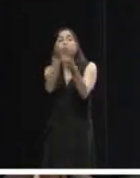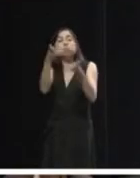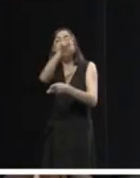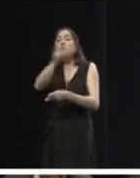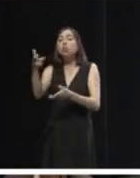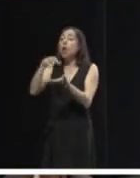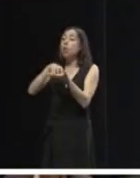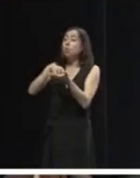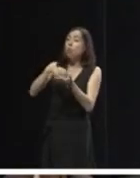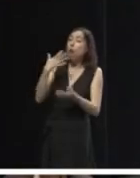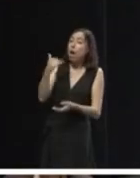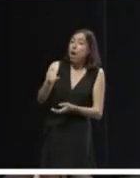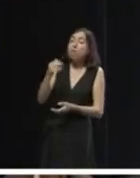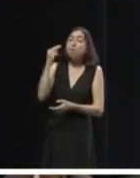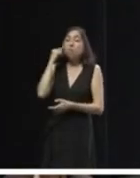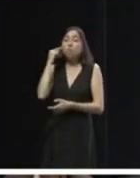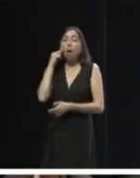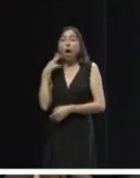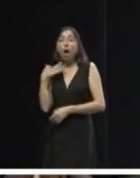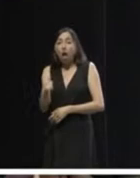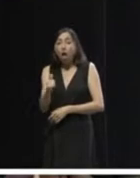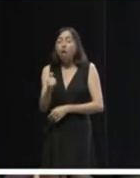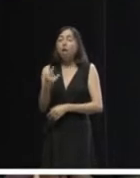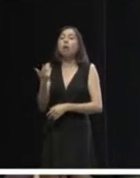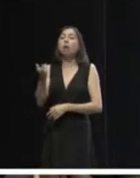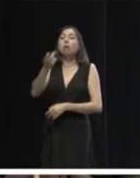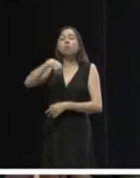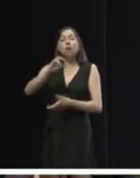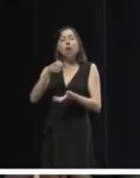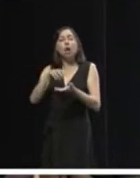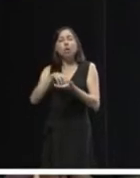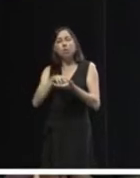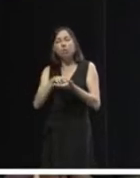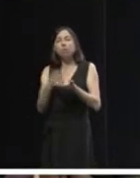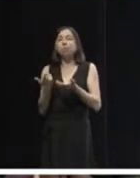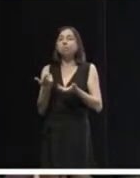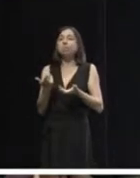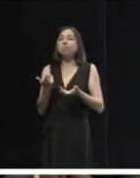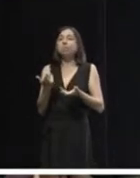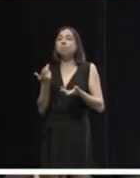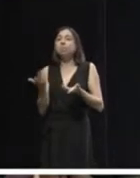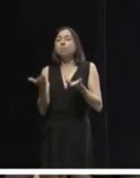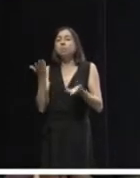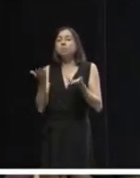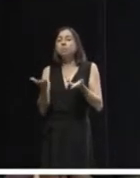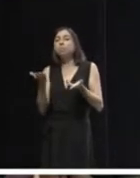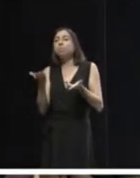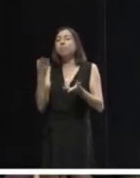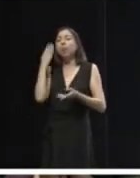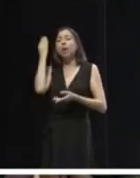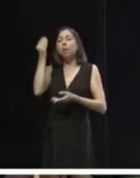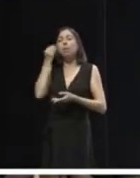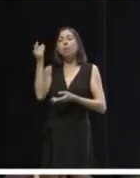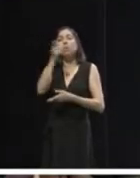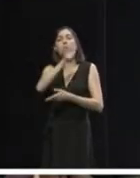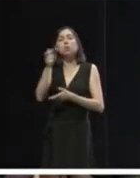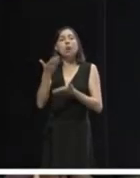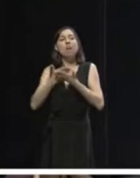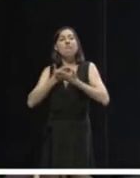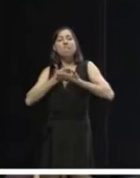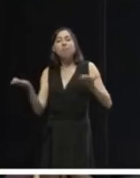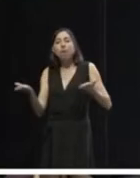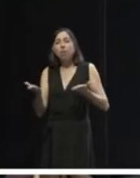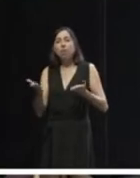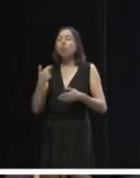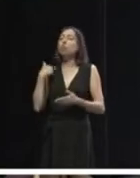que tengáis miedos, que tengáis incertidumbres. Creo que somos personas confiables. Os